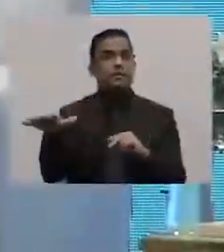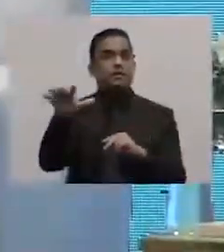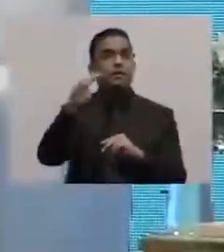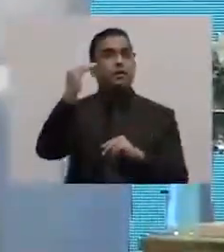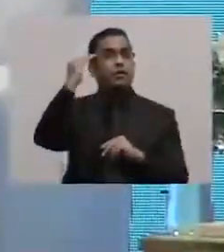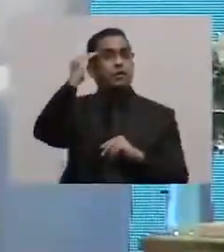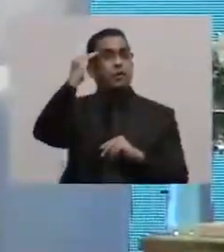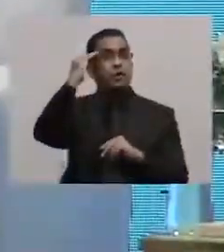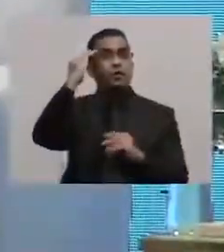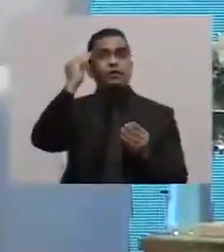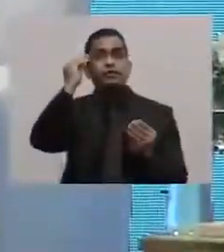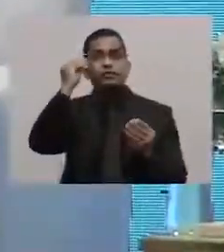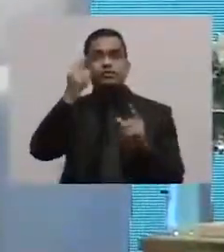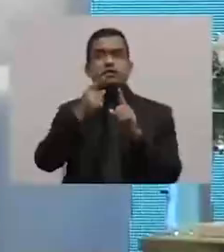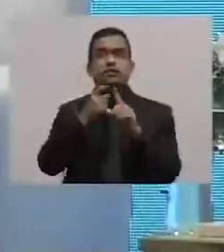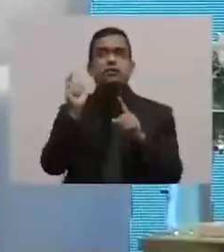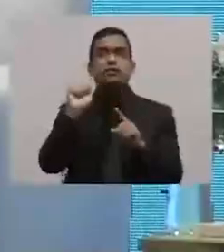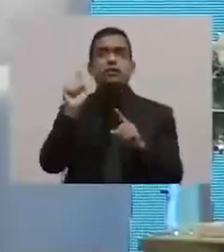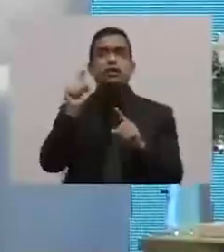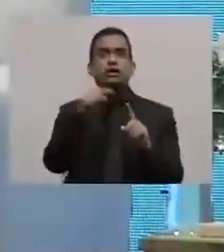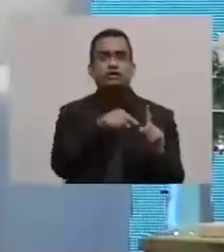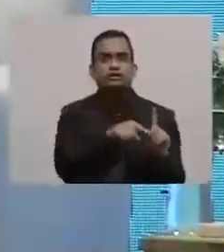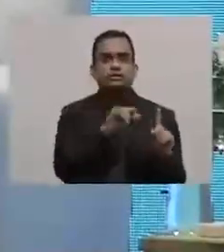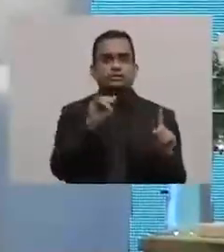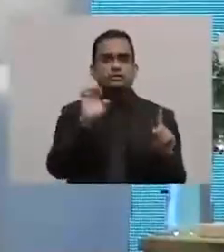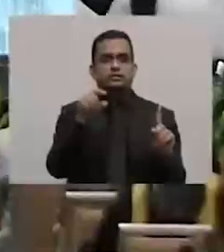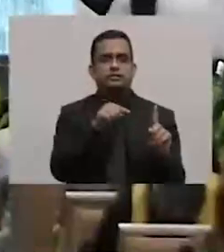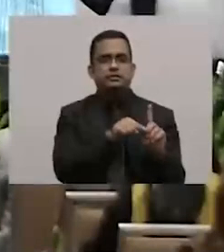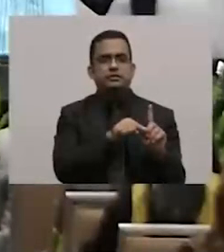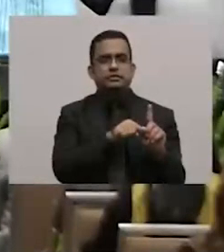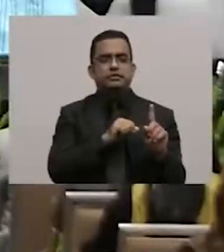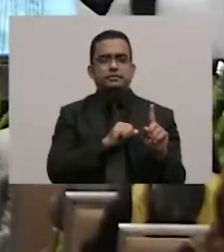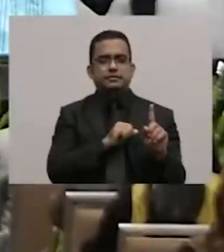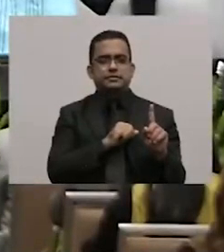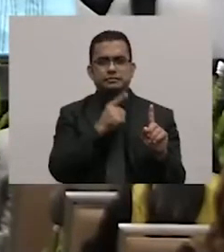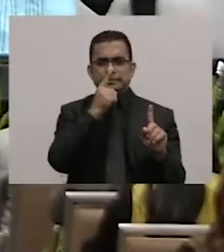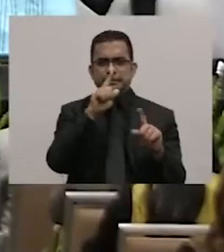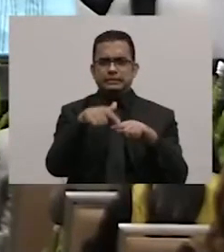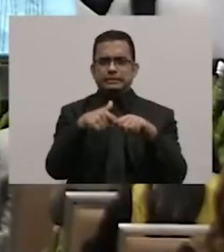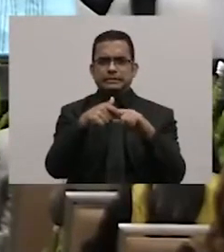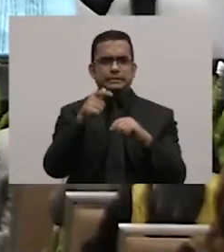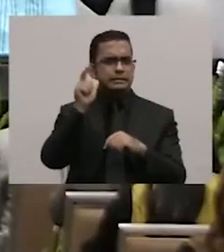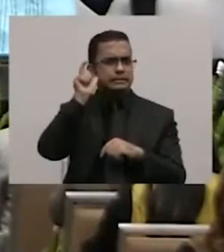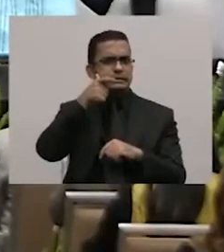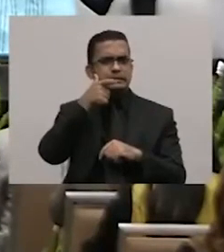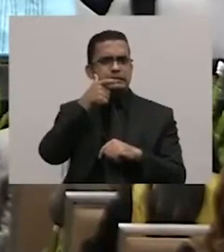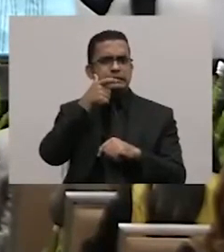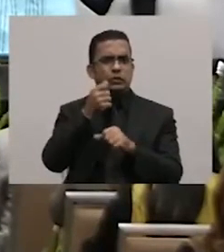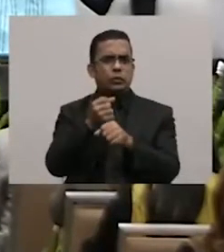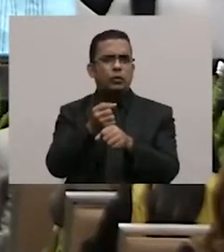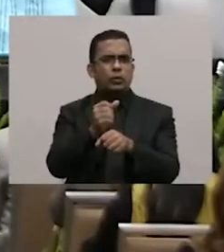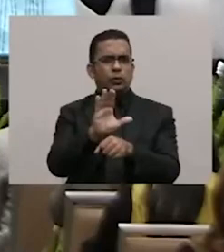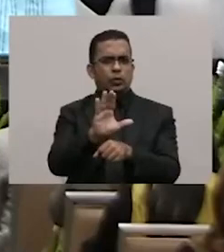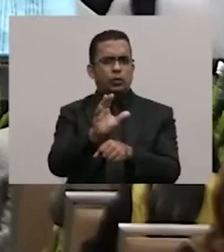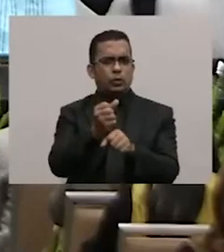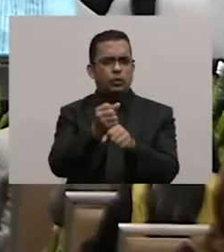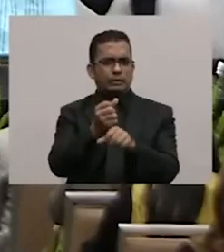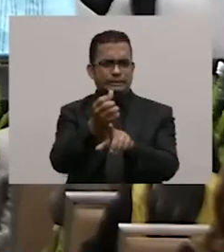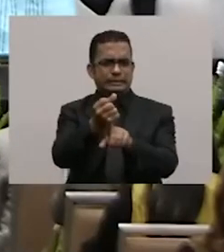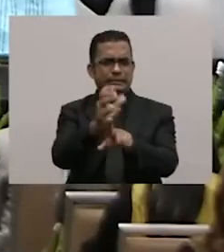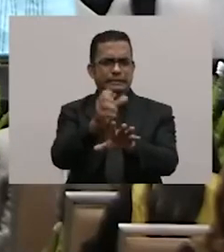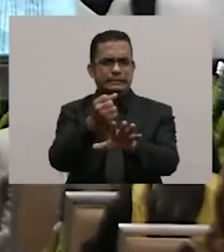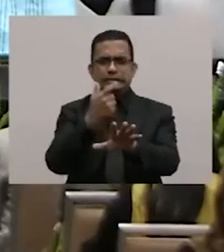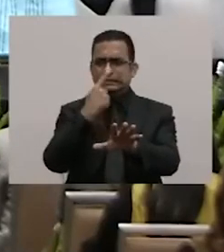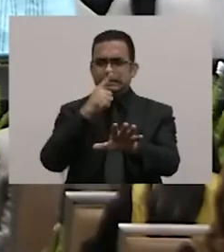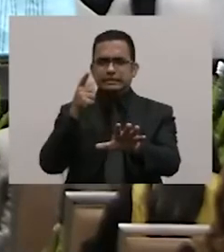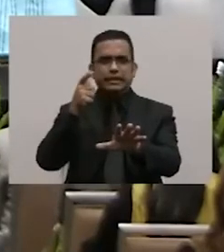Central Electoral. ¿No se está escuchando bien? Sí, vamos a pedir al equipo de producción que nos presten un micrófono de mano. Gracias. Deje la idea ahí mismo.